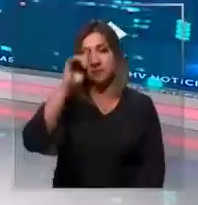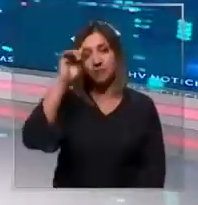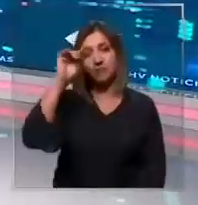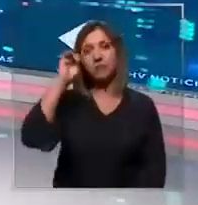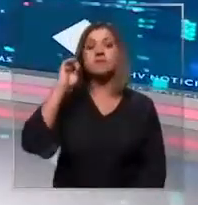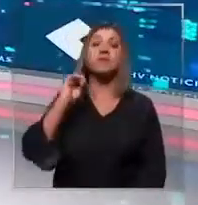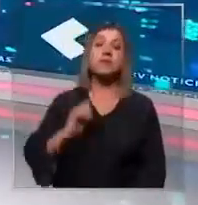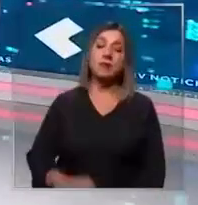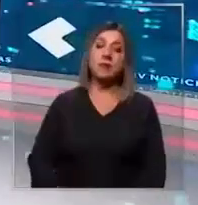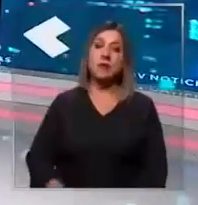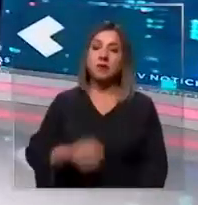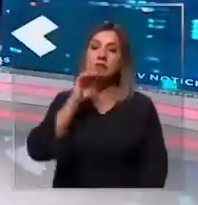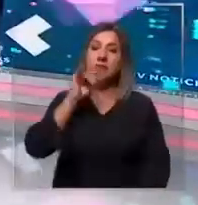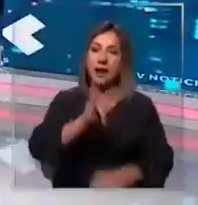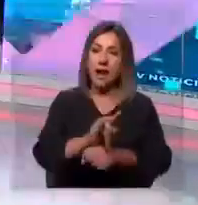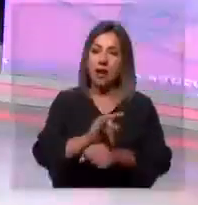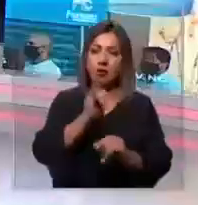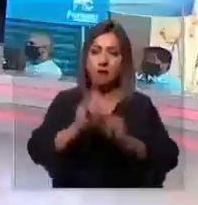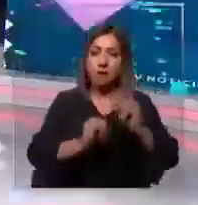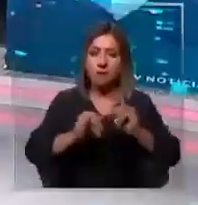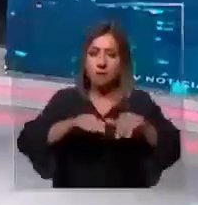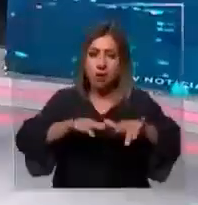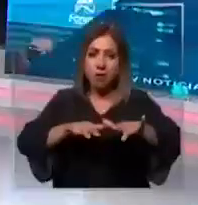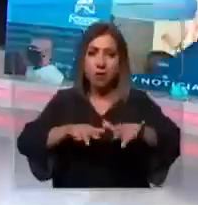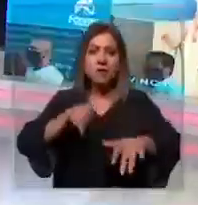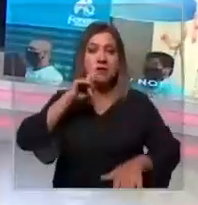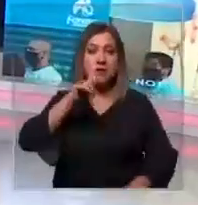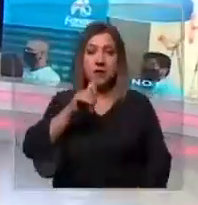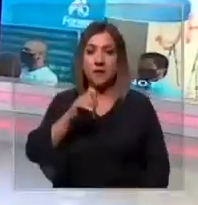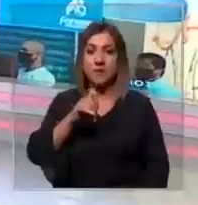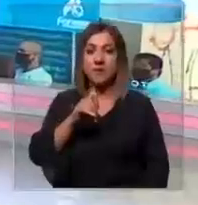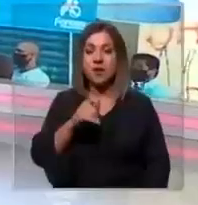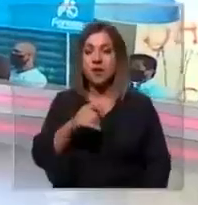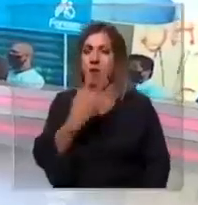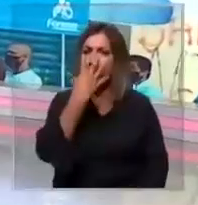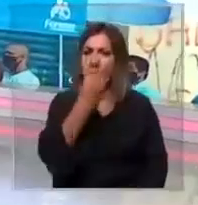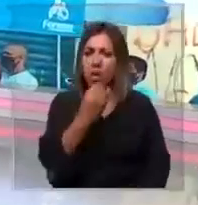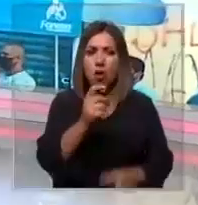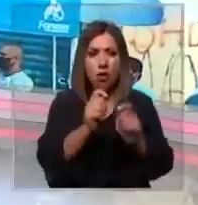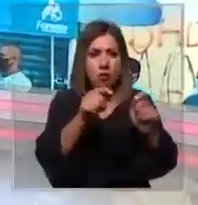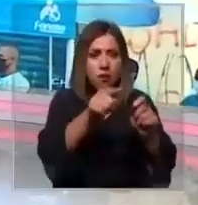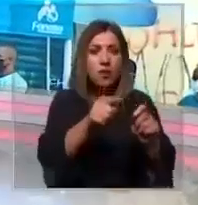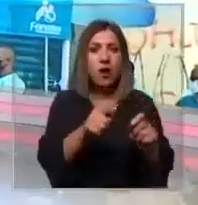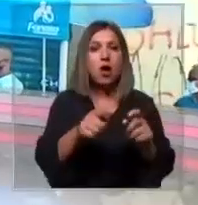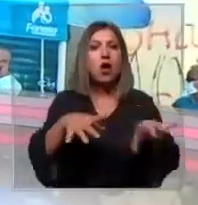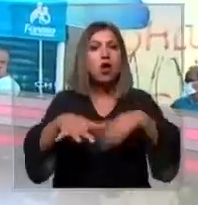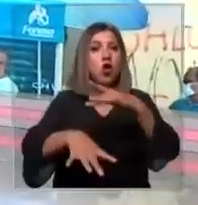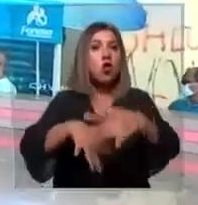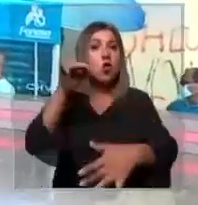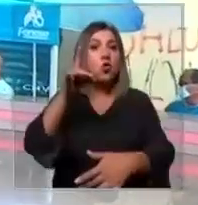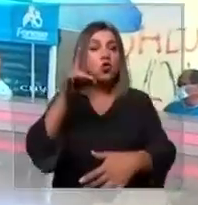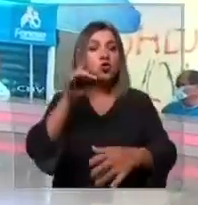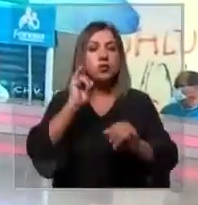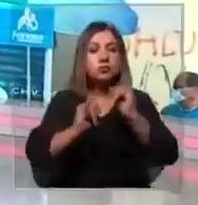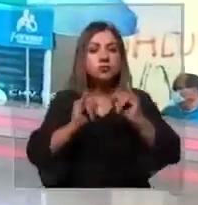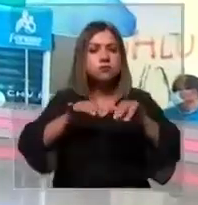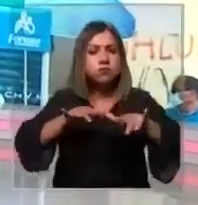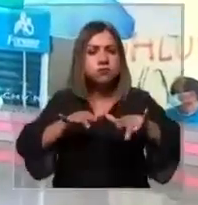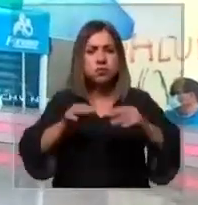Un nuevo engaño virtual se está masificando. Se trata de tentadoras ofertas y atractivos concursos en una página